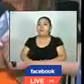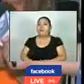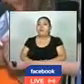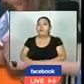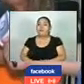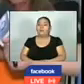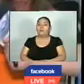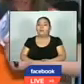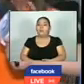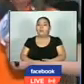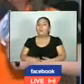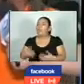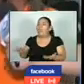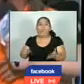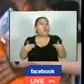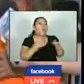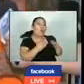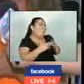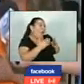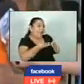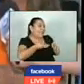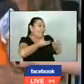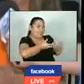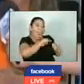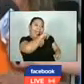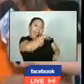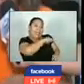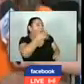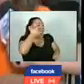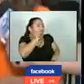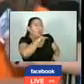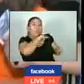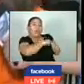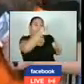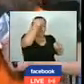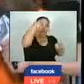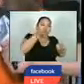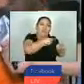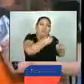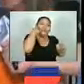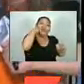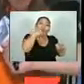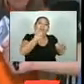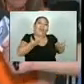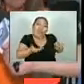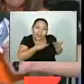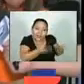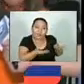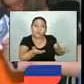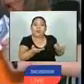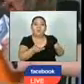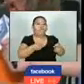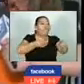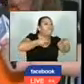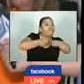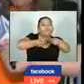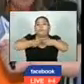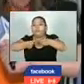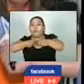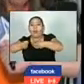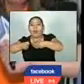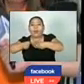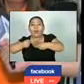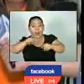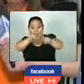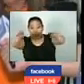quienes, es como guía, de repente ella está ayudando, los maneja en la